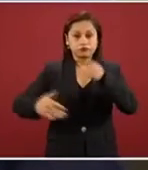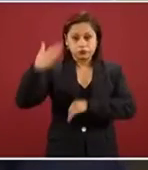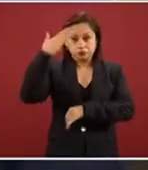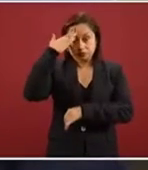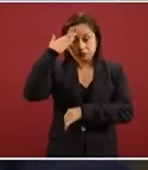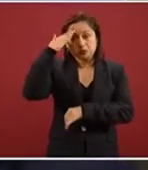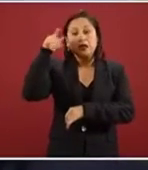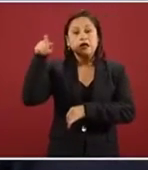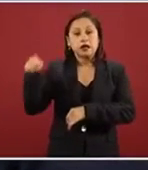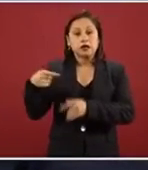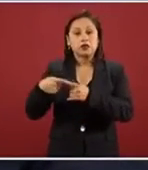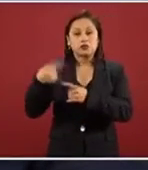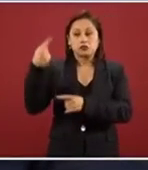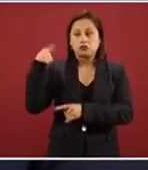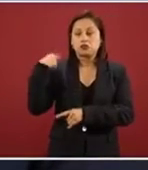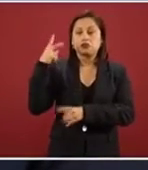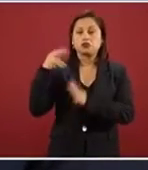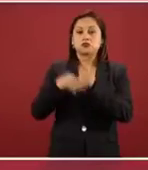labor este año,